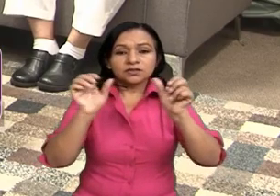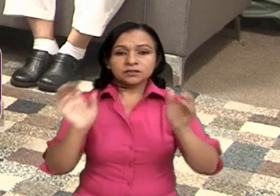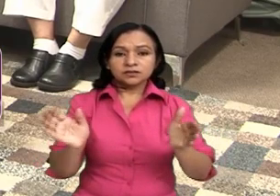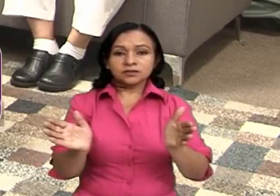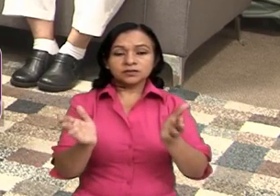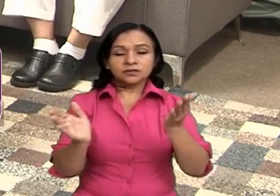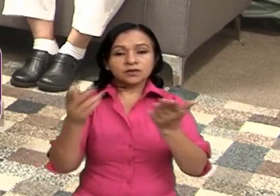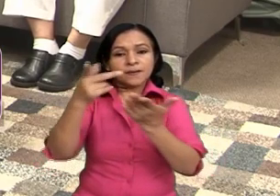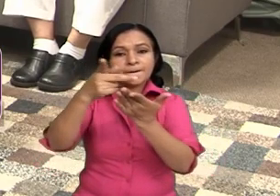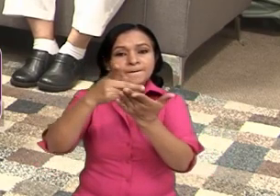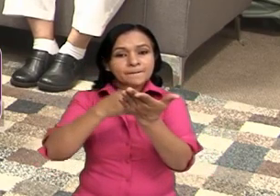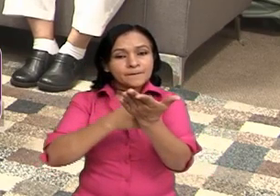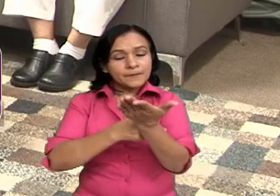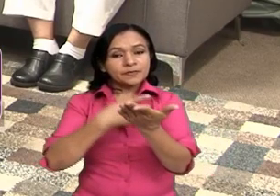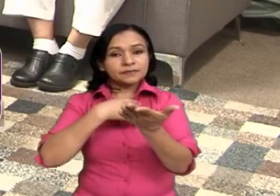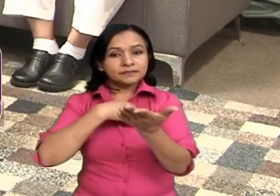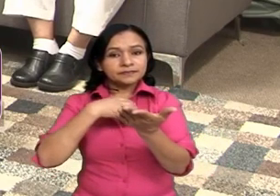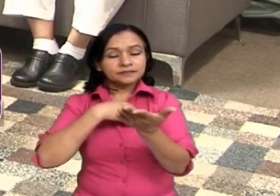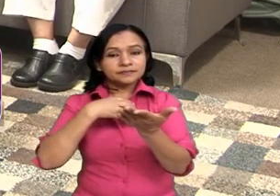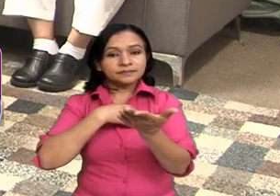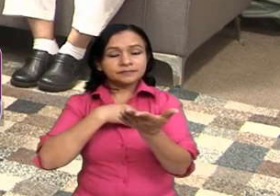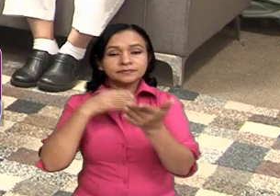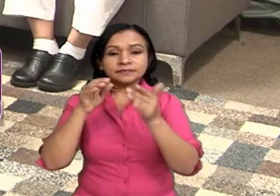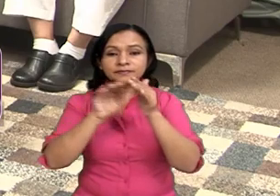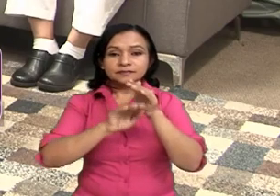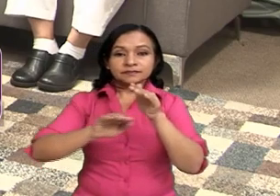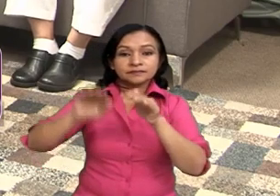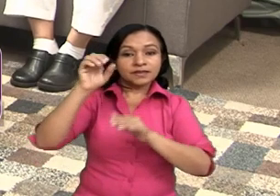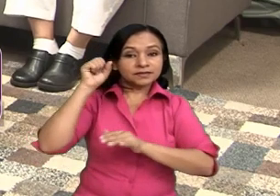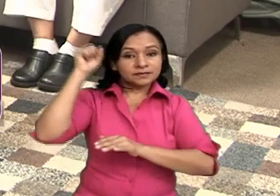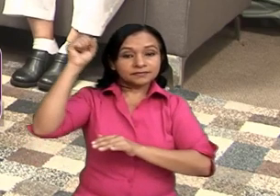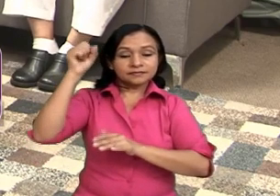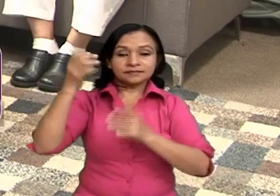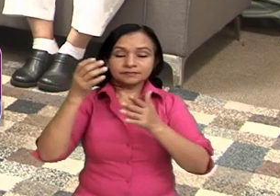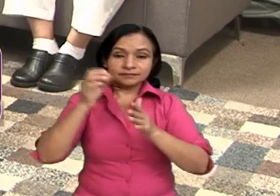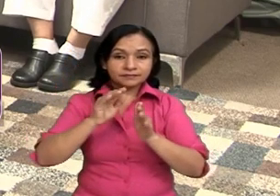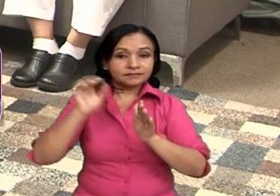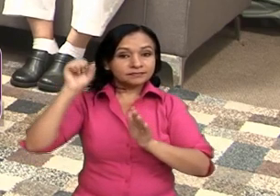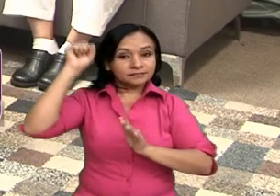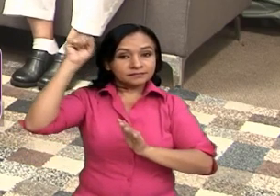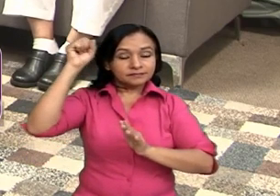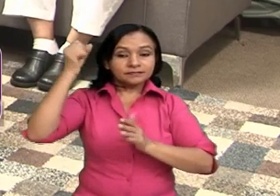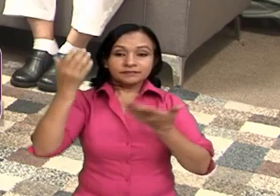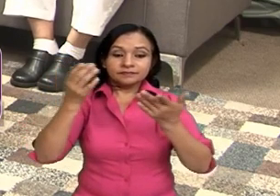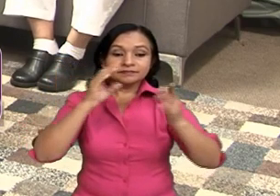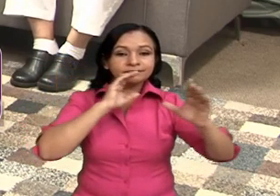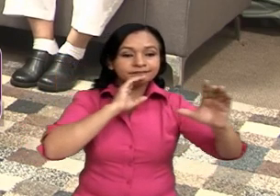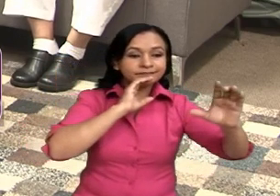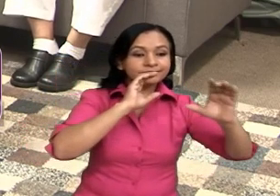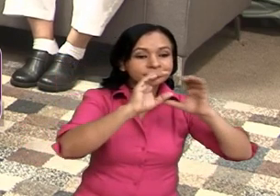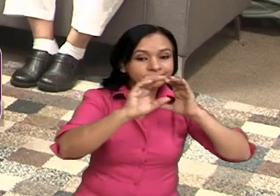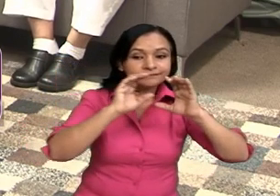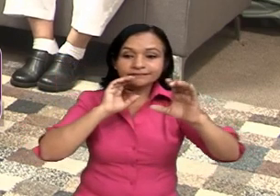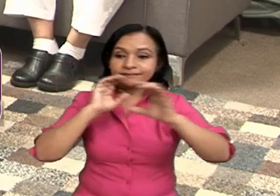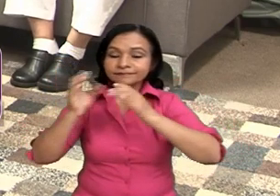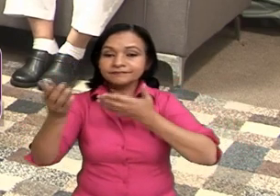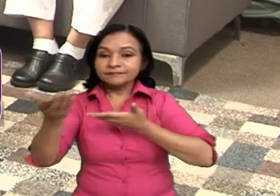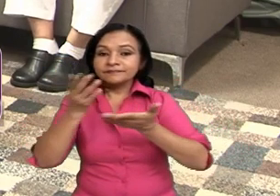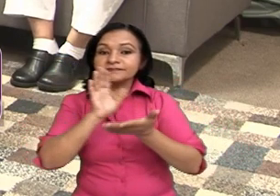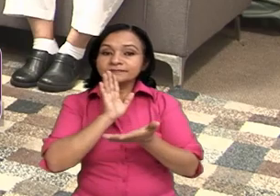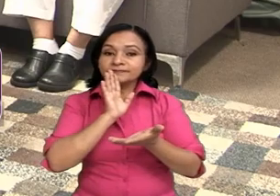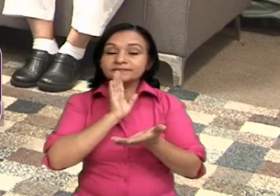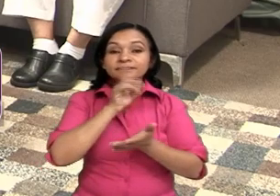nuestro proyecto con más victoria. Pero la victoria comunicándonos y hablando con la